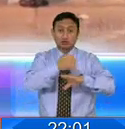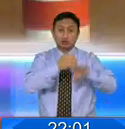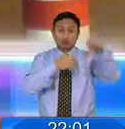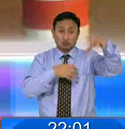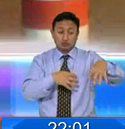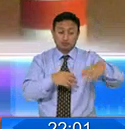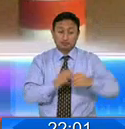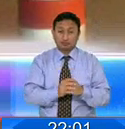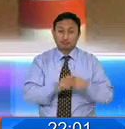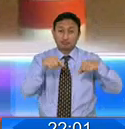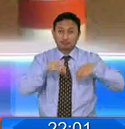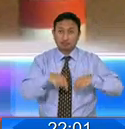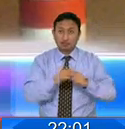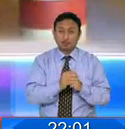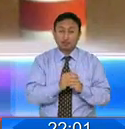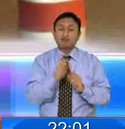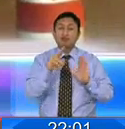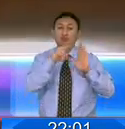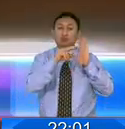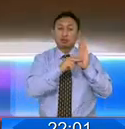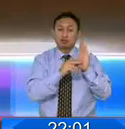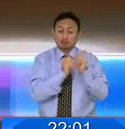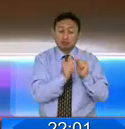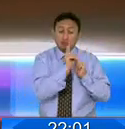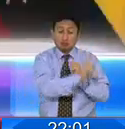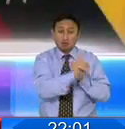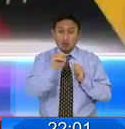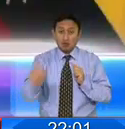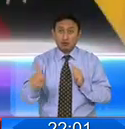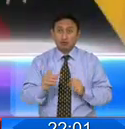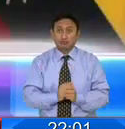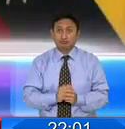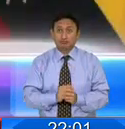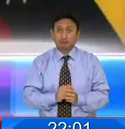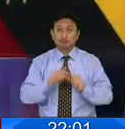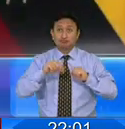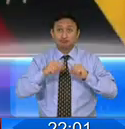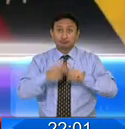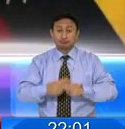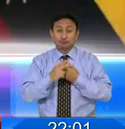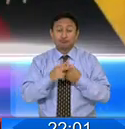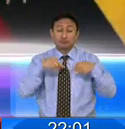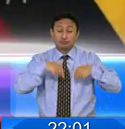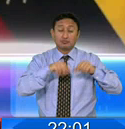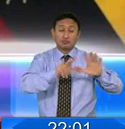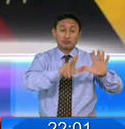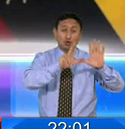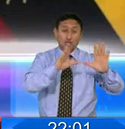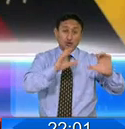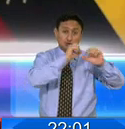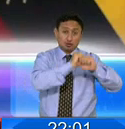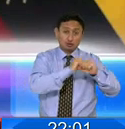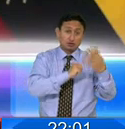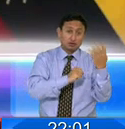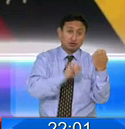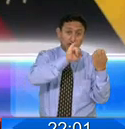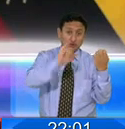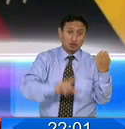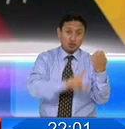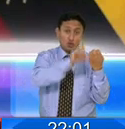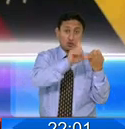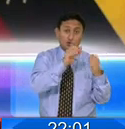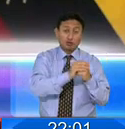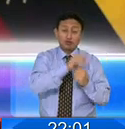El Oro, se mantienen puntualizaciones para cada zona geográfica. La medida que empieza desde las 20 horas del 14 de julio del